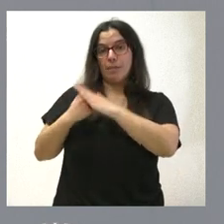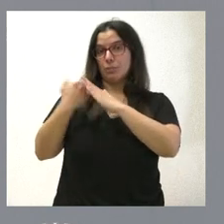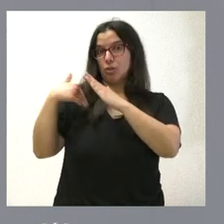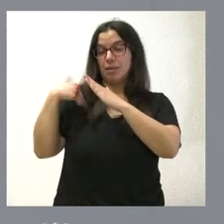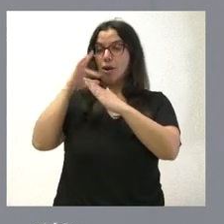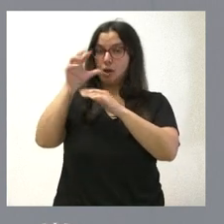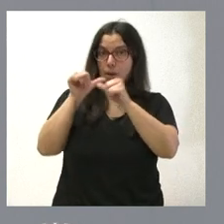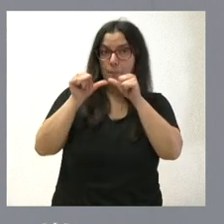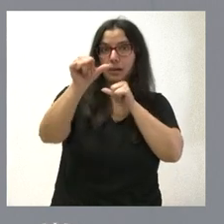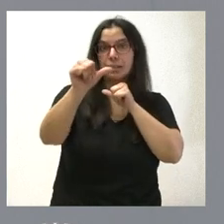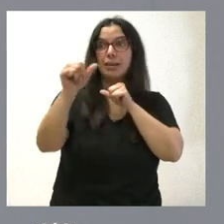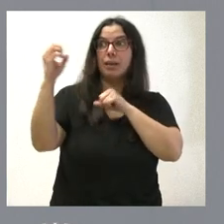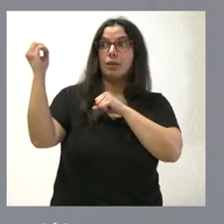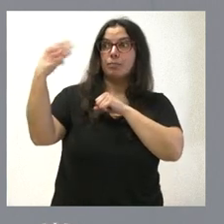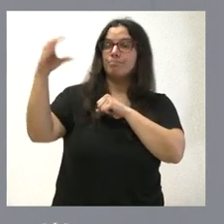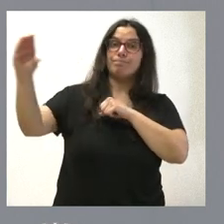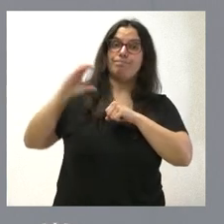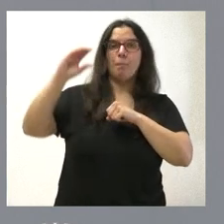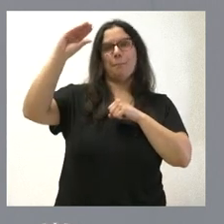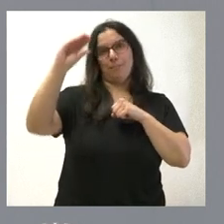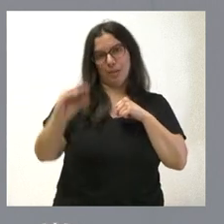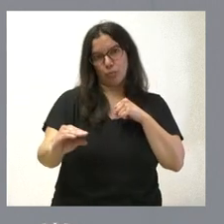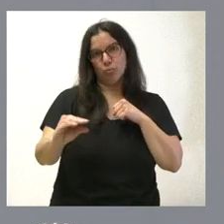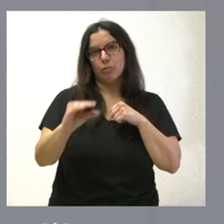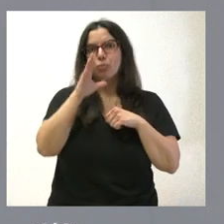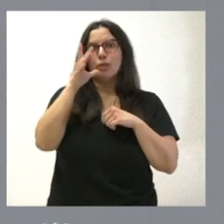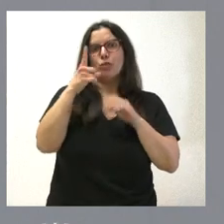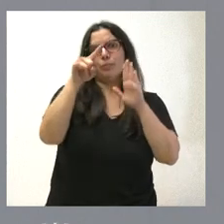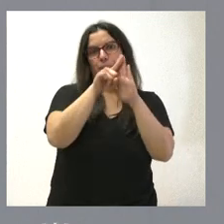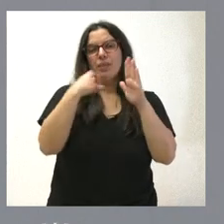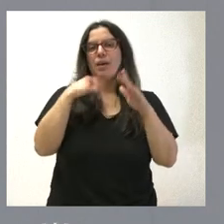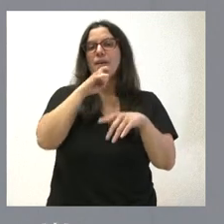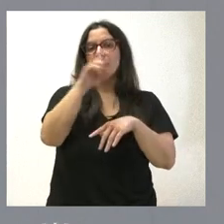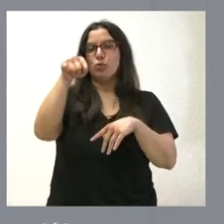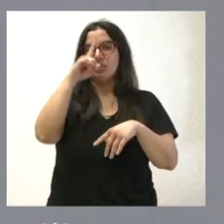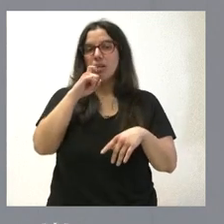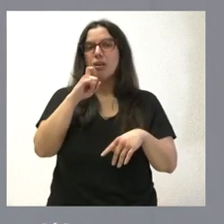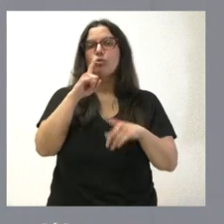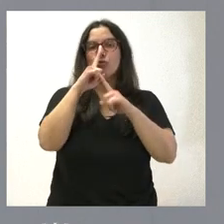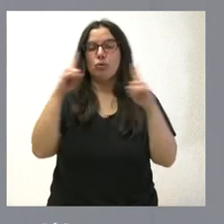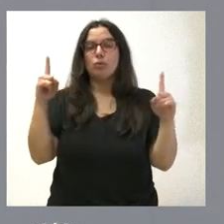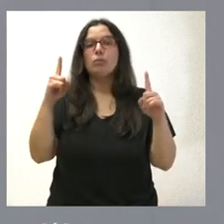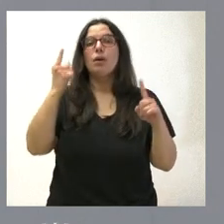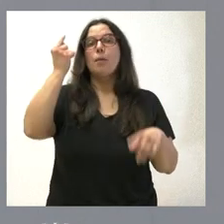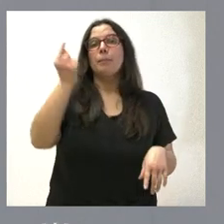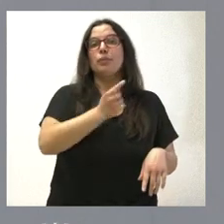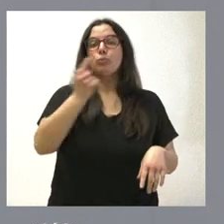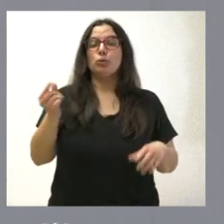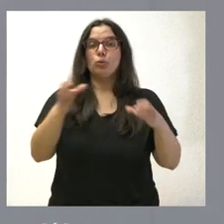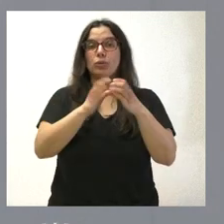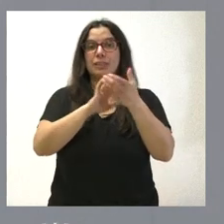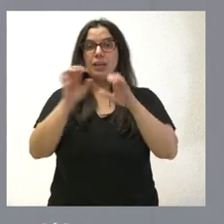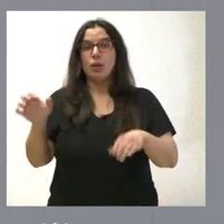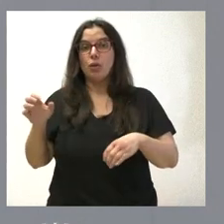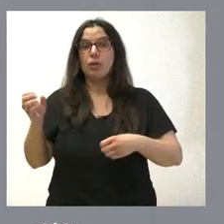un descenso en la presupuestación de los fondos y ya les anuncio que en este año 24 el presupuesto de la junta de castillo en ingresos